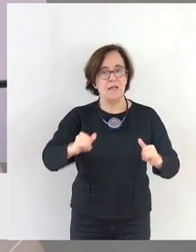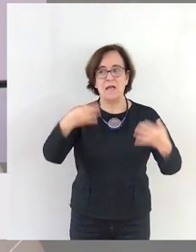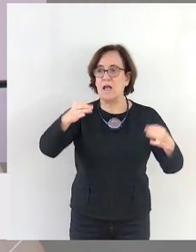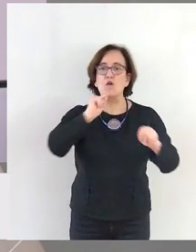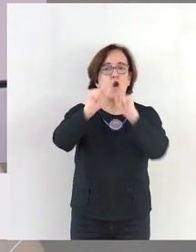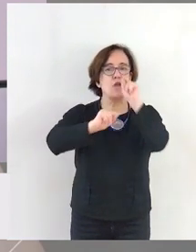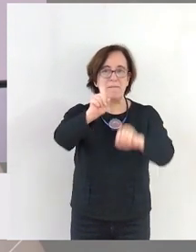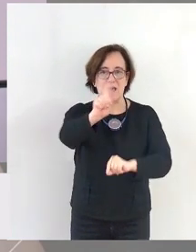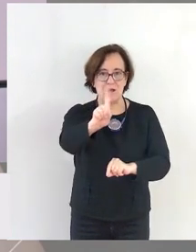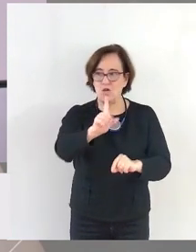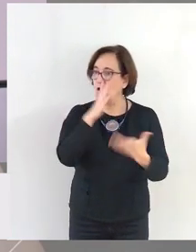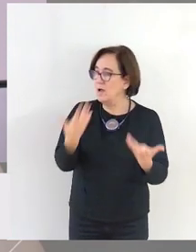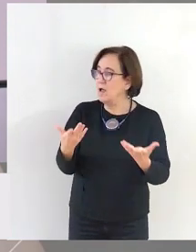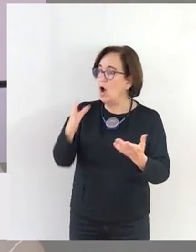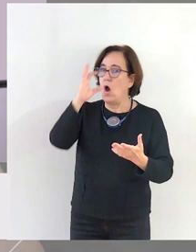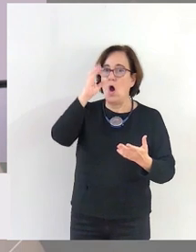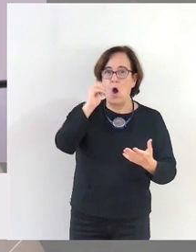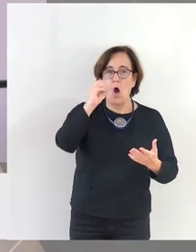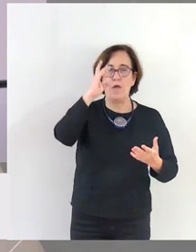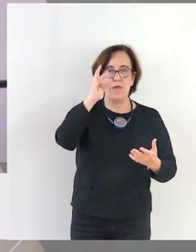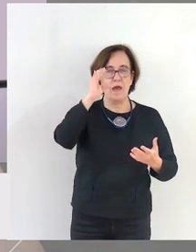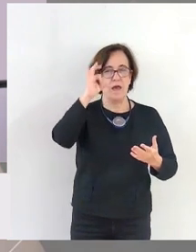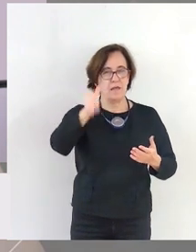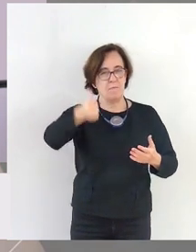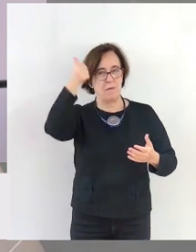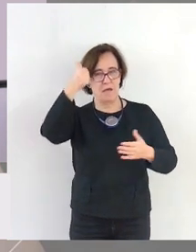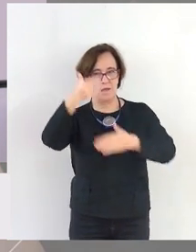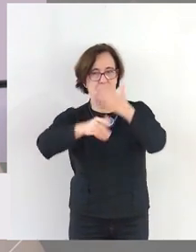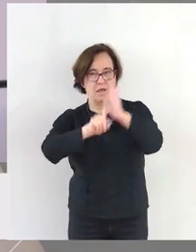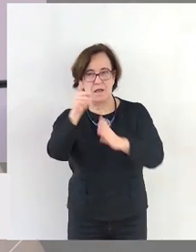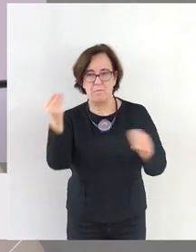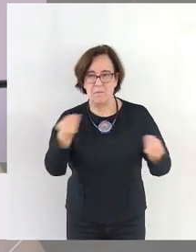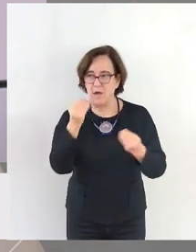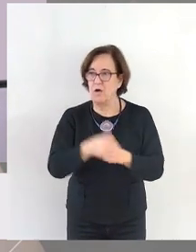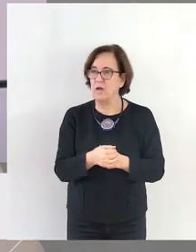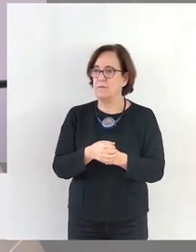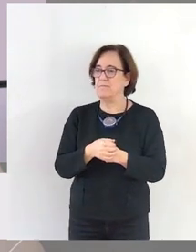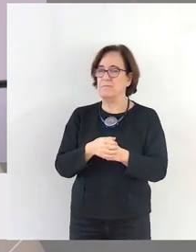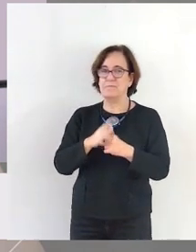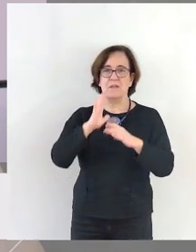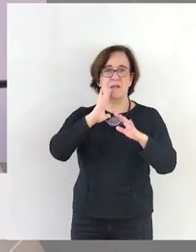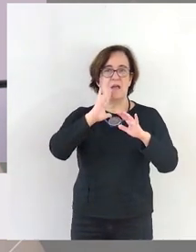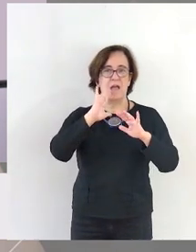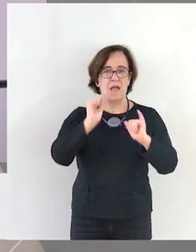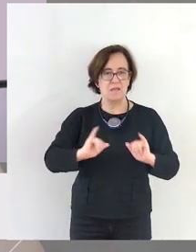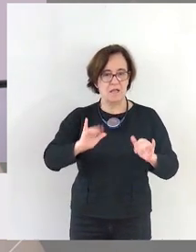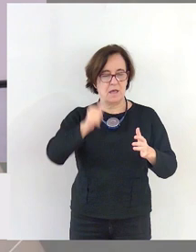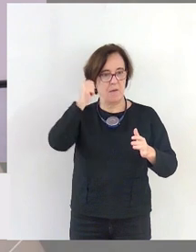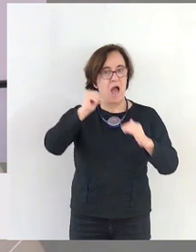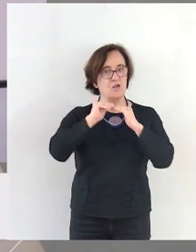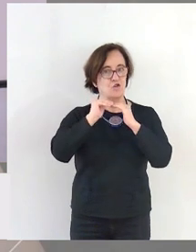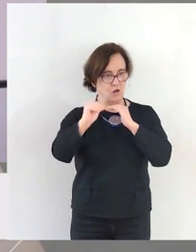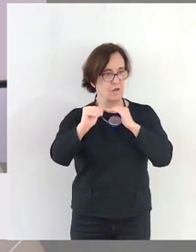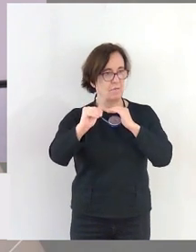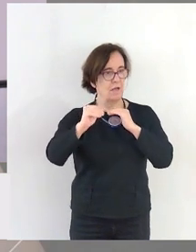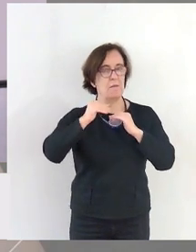contaminante parece que es uno de los ods que Está avanzando más y mejor la energía se está volviendo más sostenible